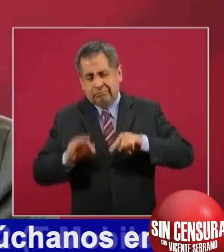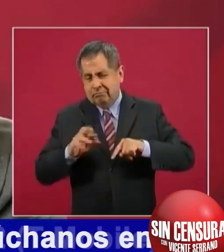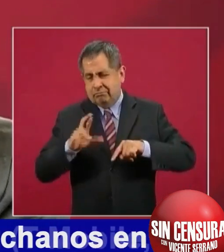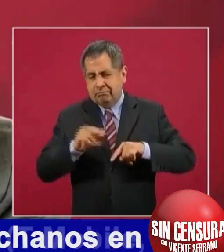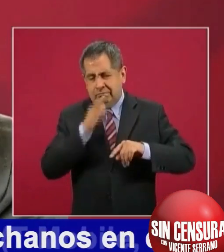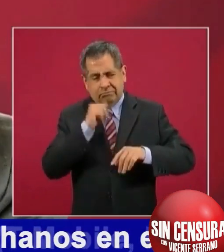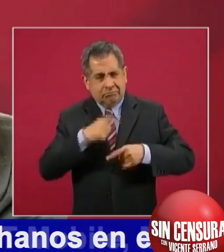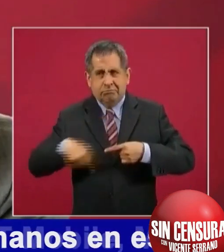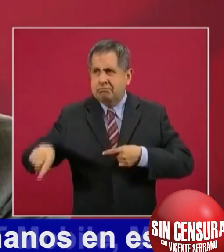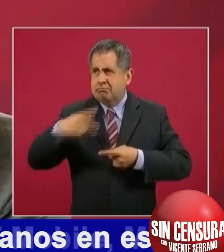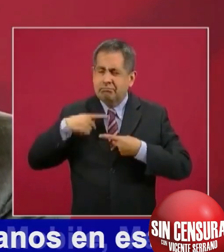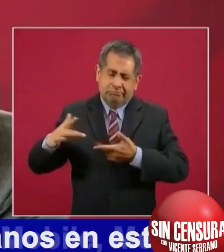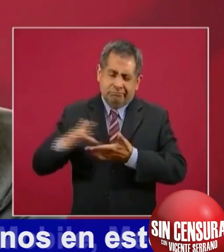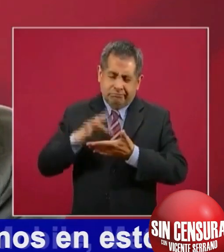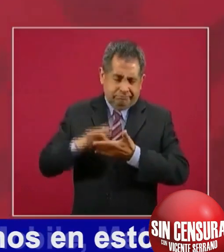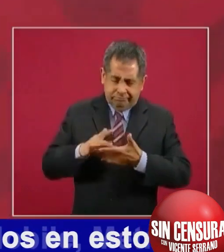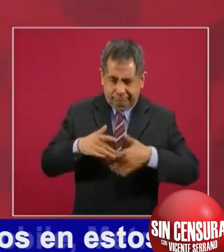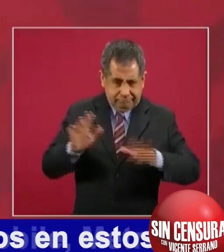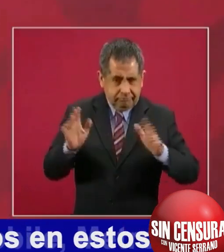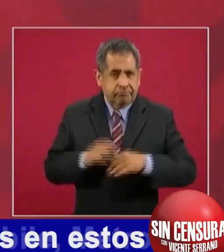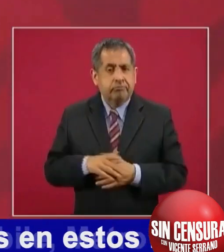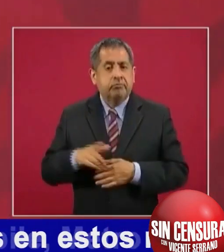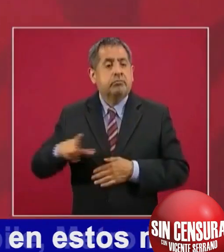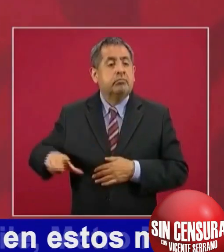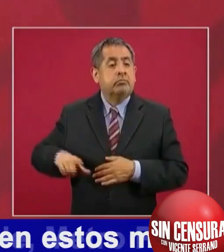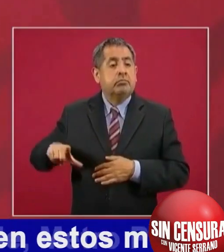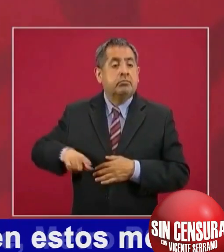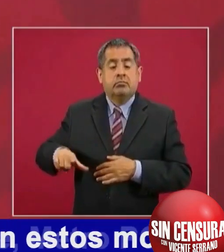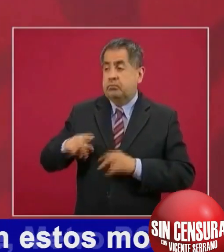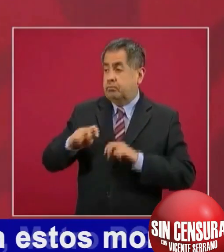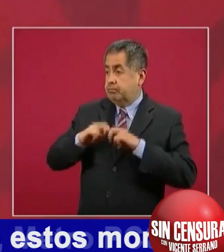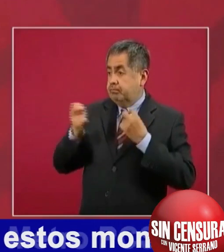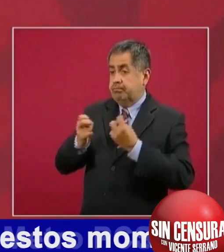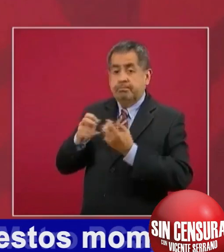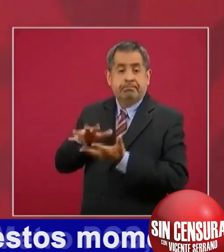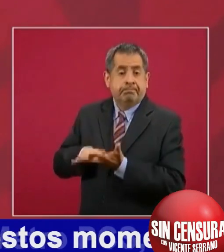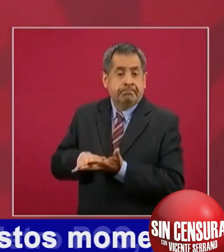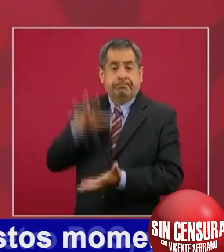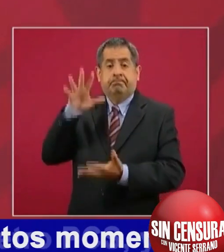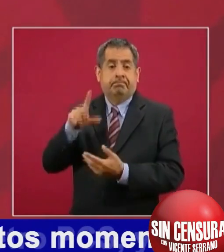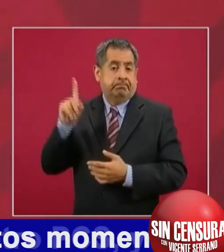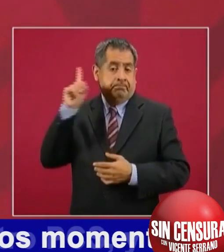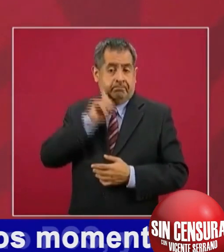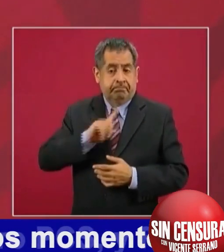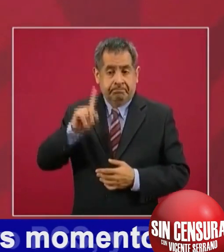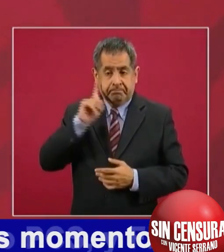nos defendió, y era un gobierno integrado mayoritariamente por mujeres.